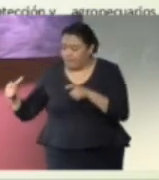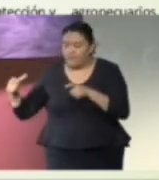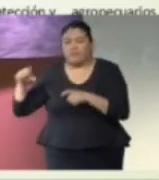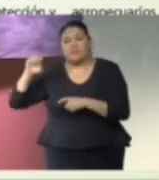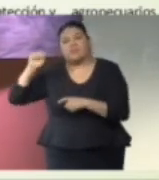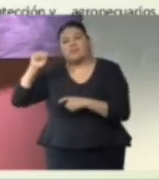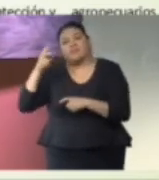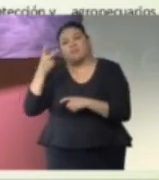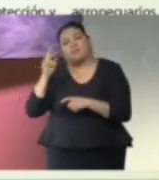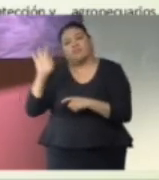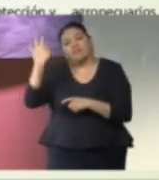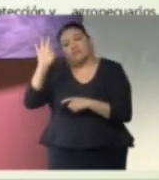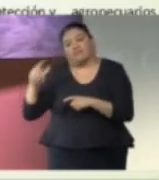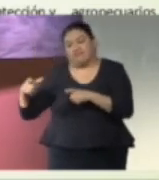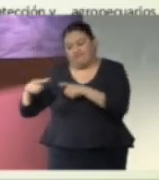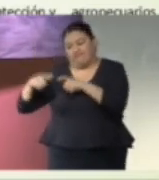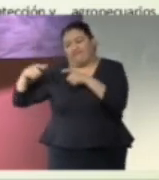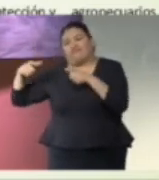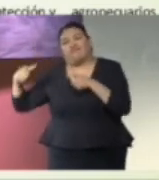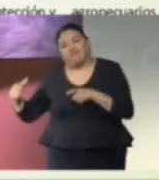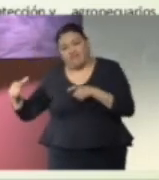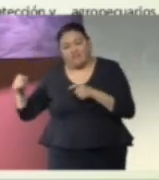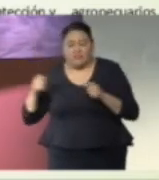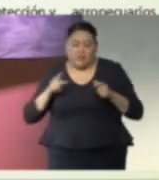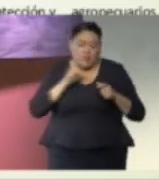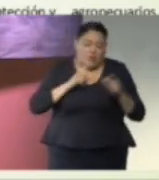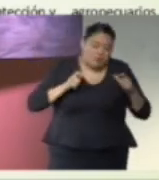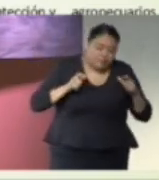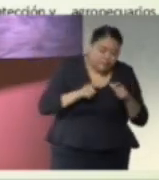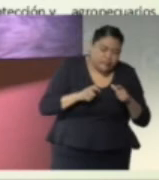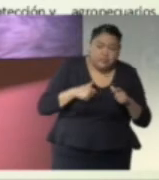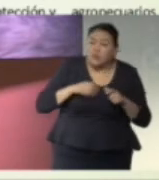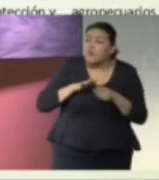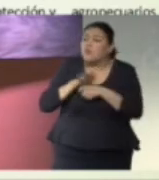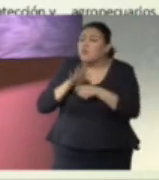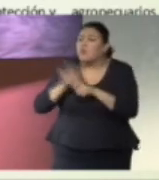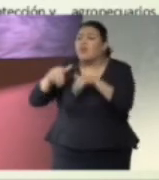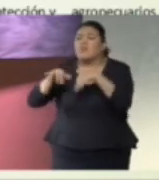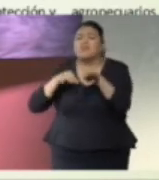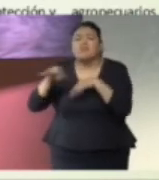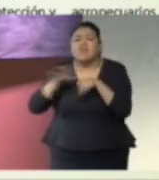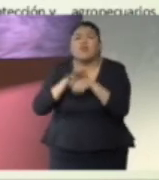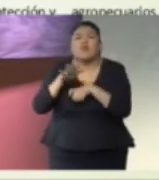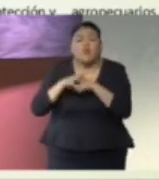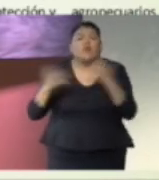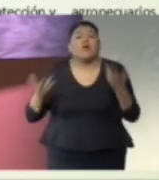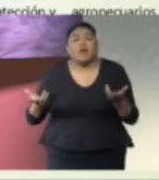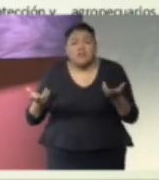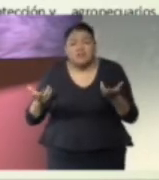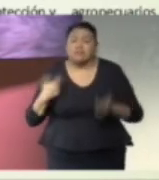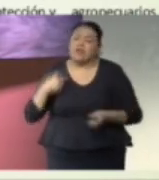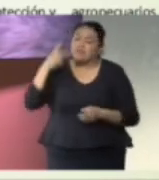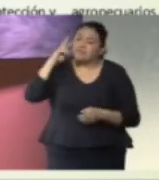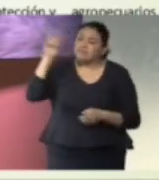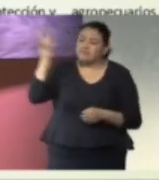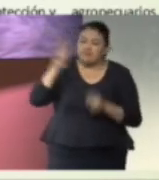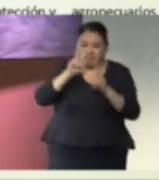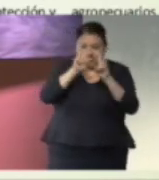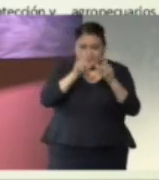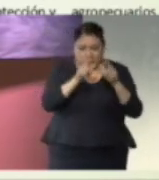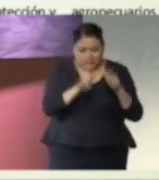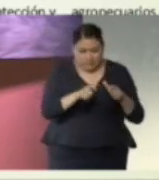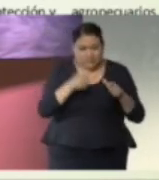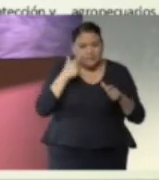que se distribuyen de manera diferente en las ocupaciones. ¿Sí? Ahí podemos observar cómo